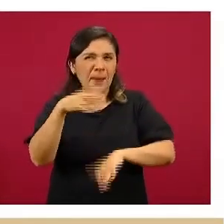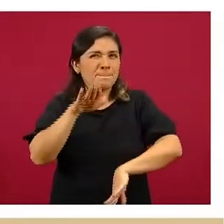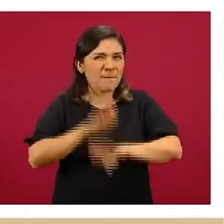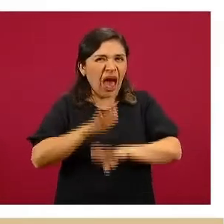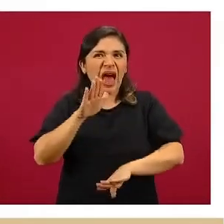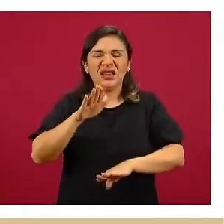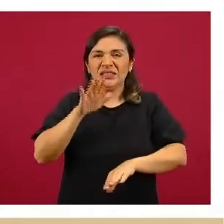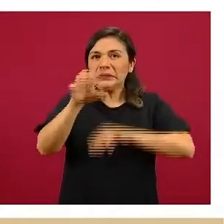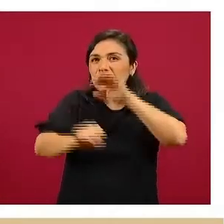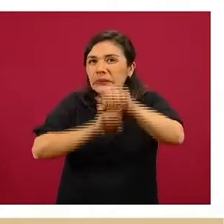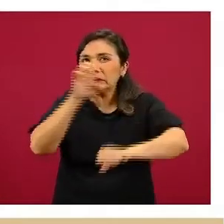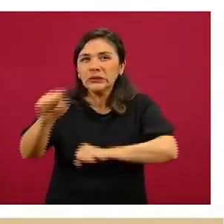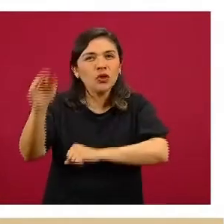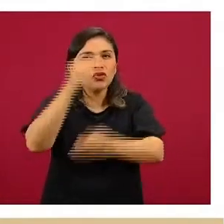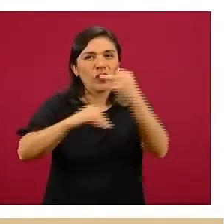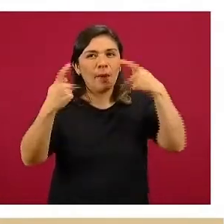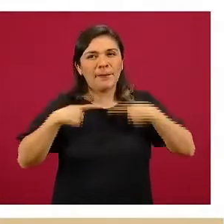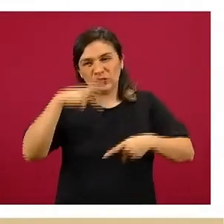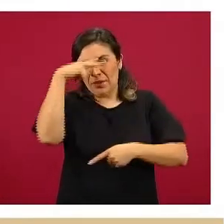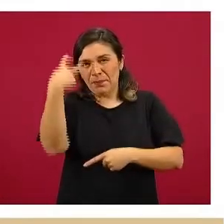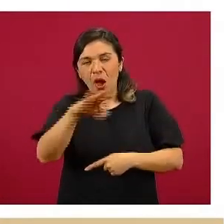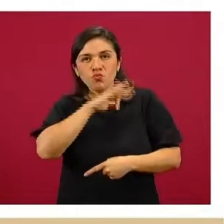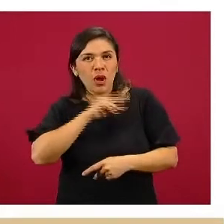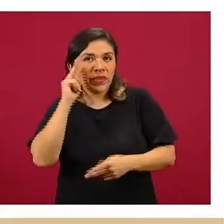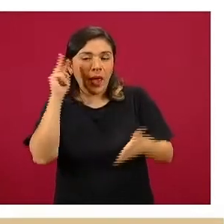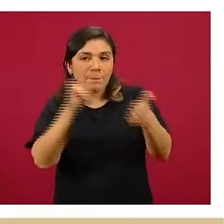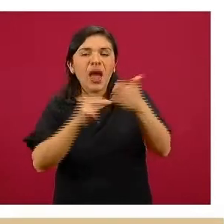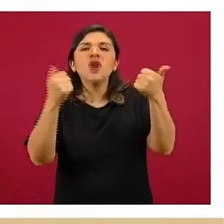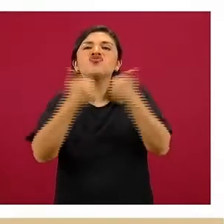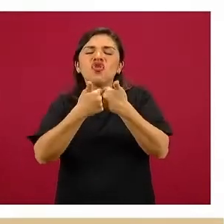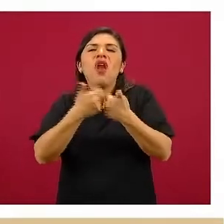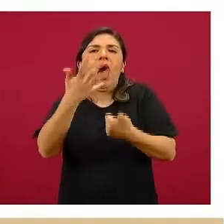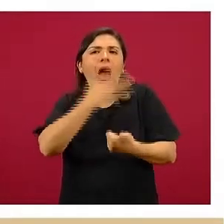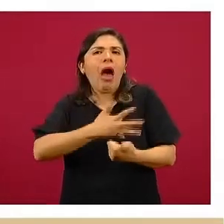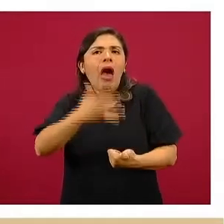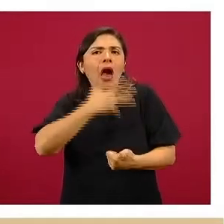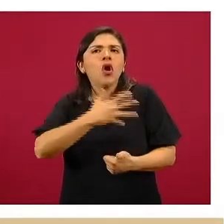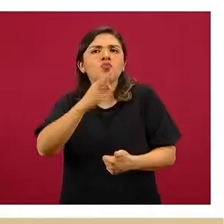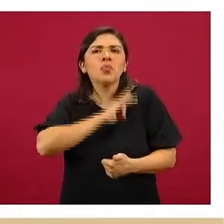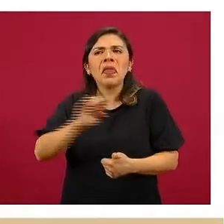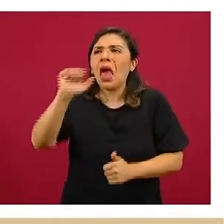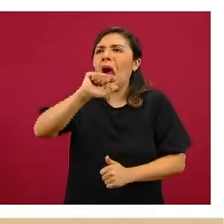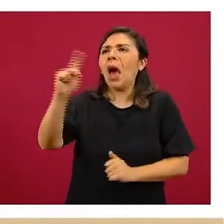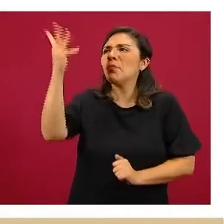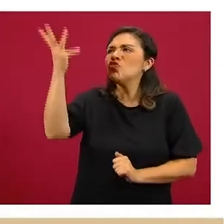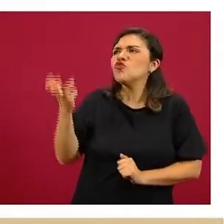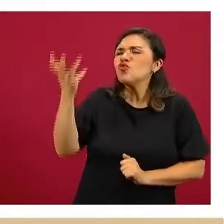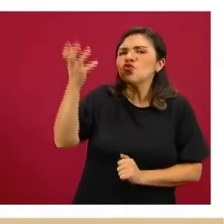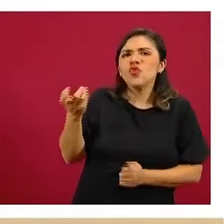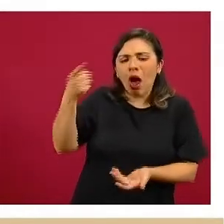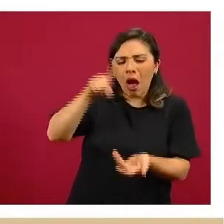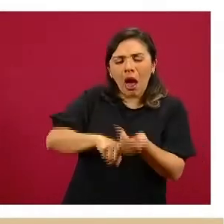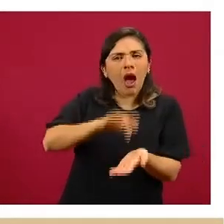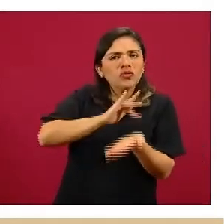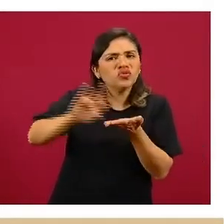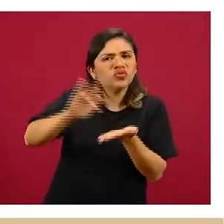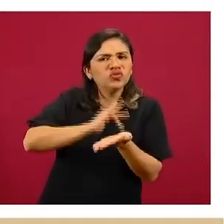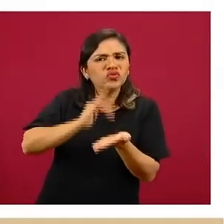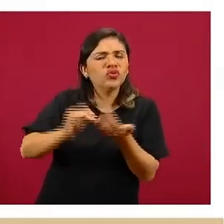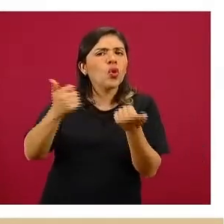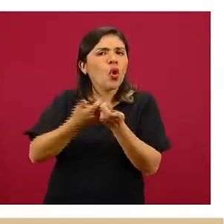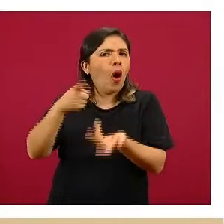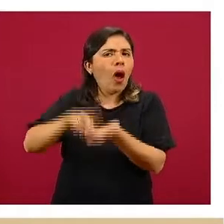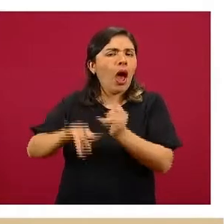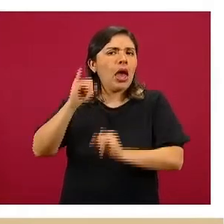mayor, llegar a todos los mexicanos y que tengan herramientas que pueden descargar en esta dirección del